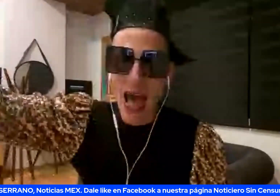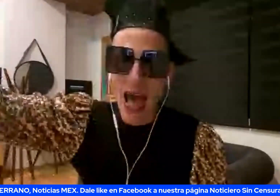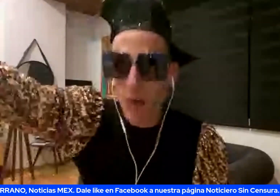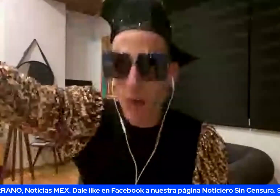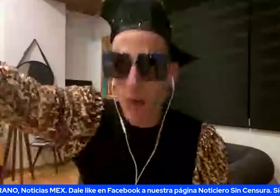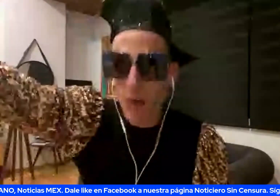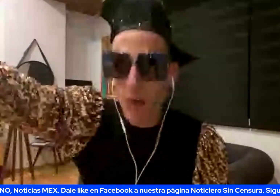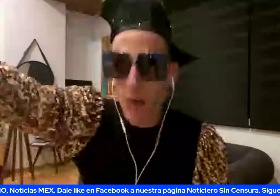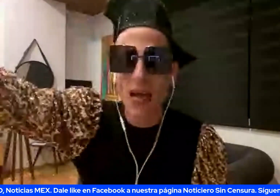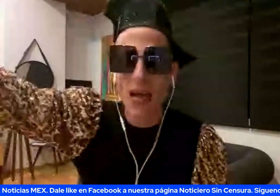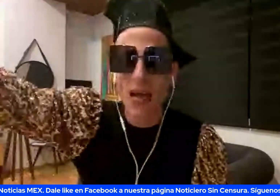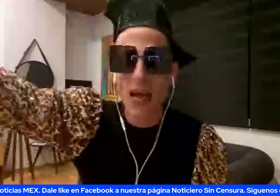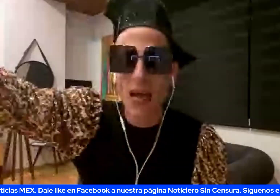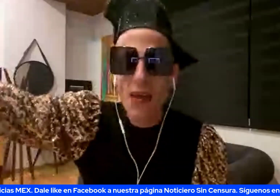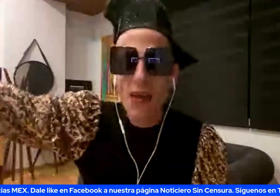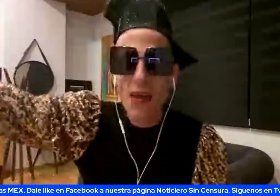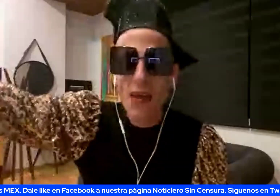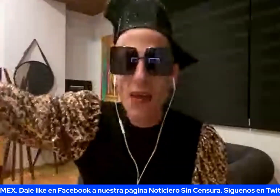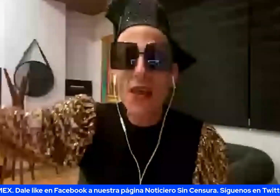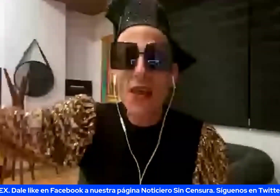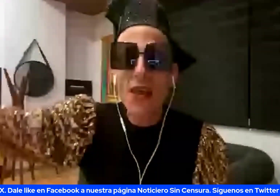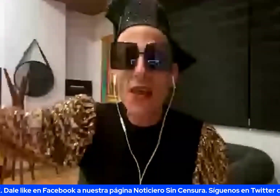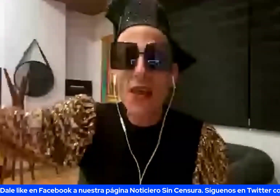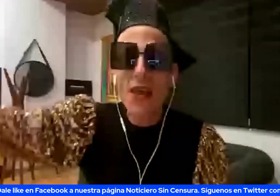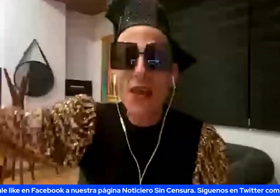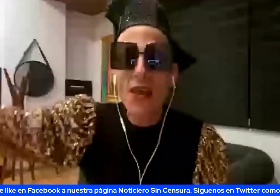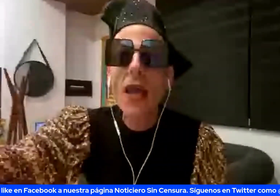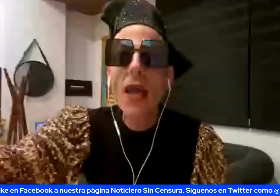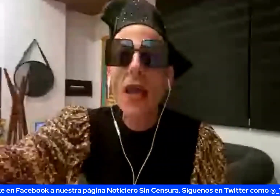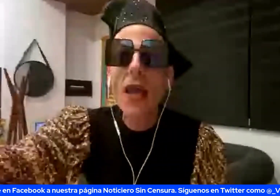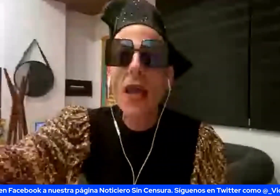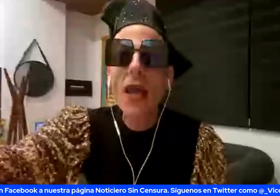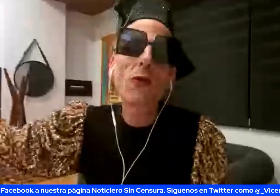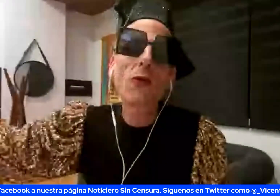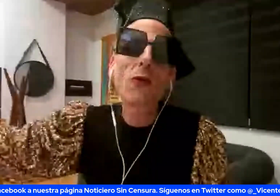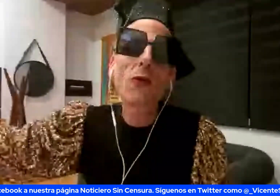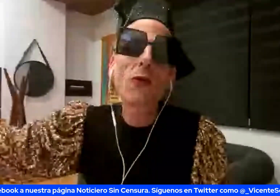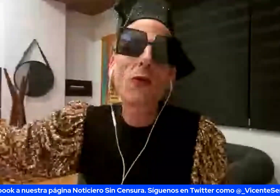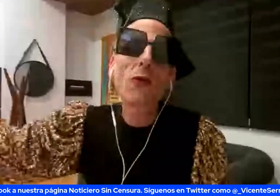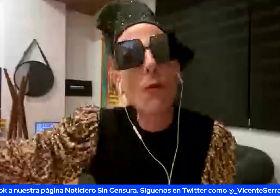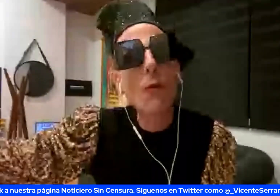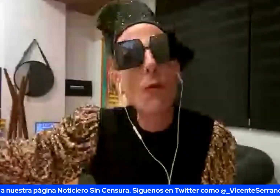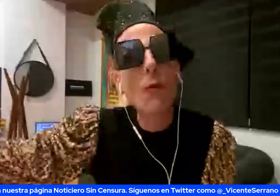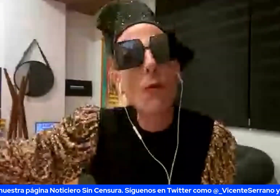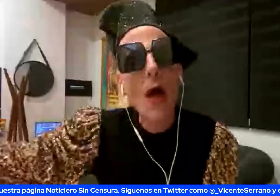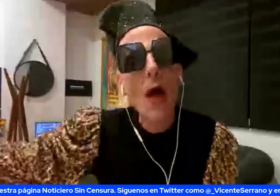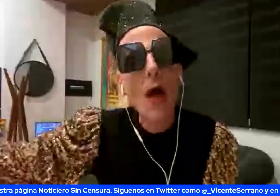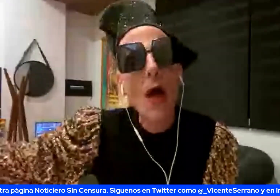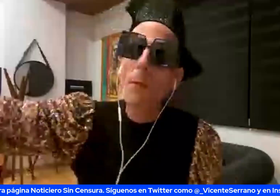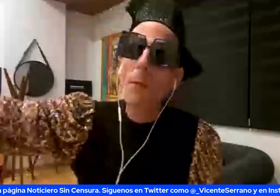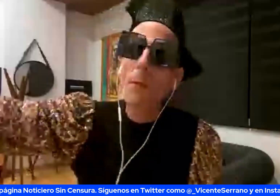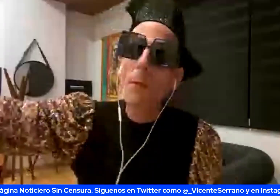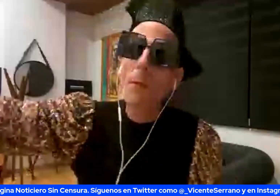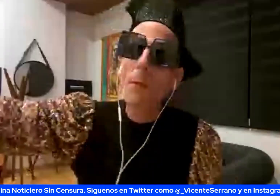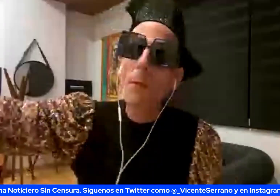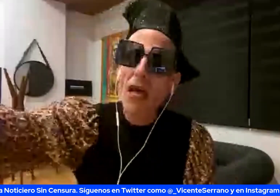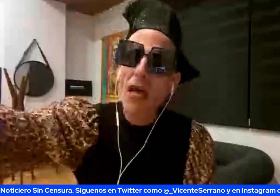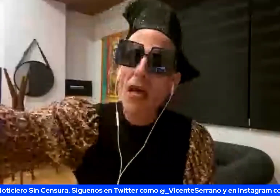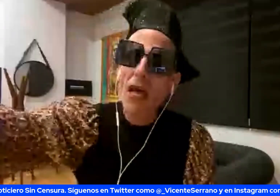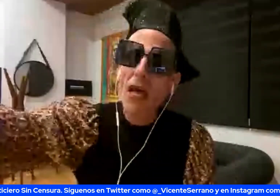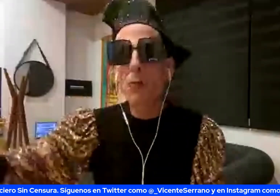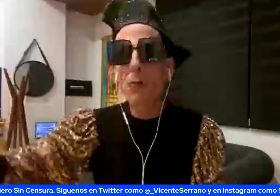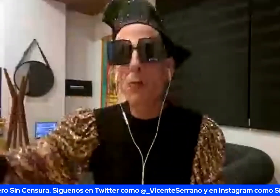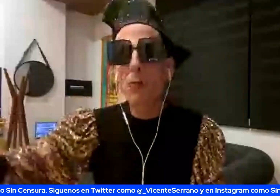a muchísimos kilómetros de aquí y que no produce gas, que vaya con tu vecino peruano a comprarte